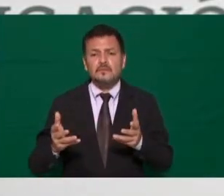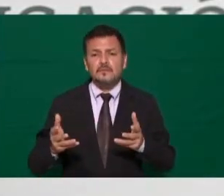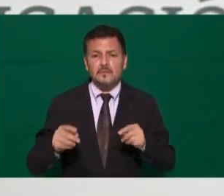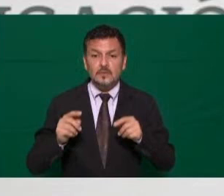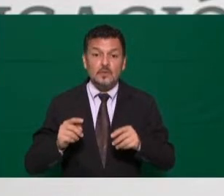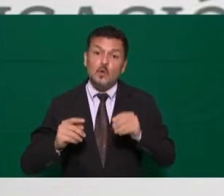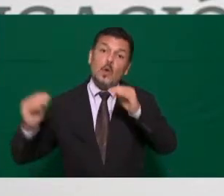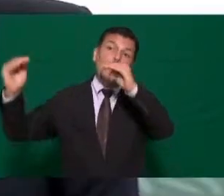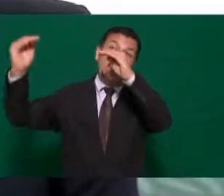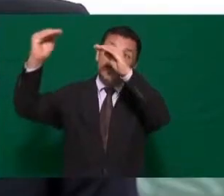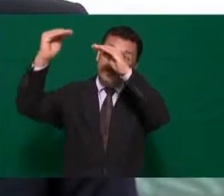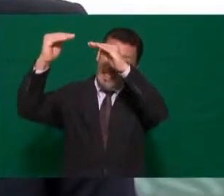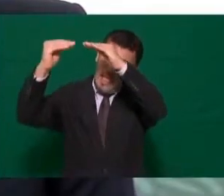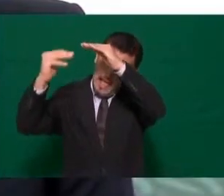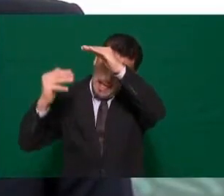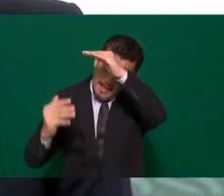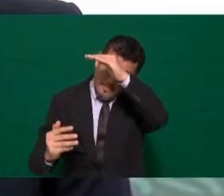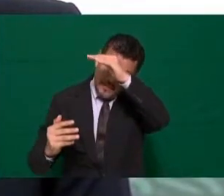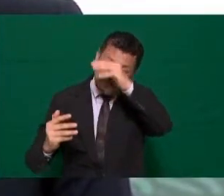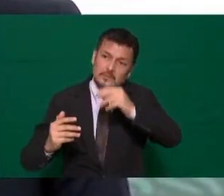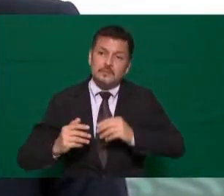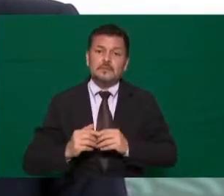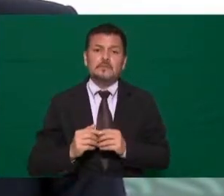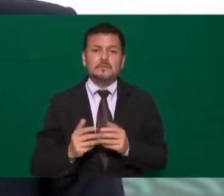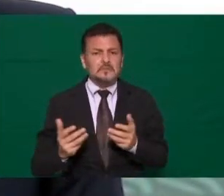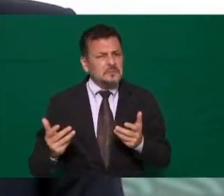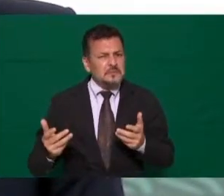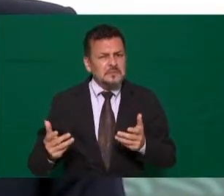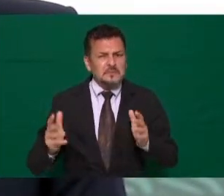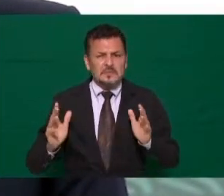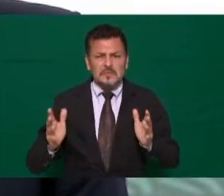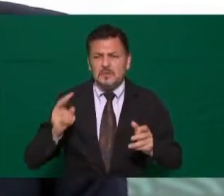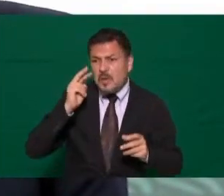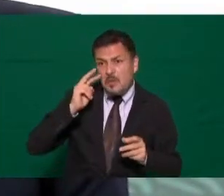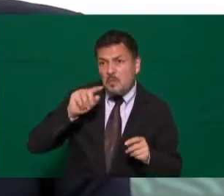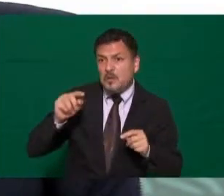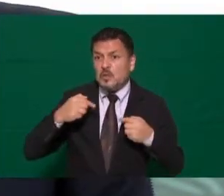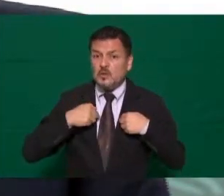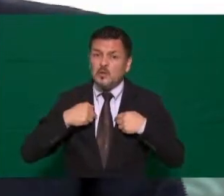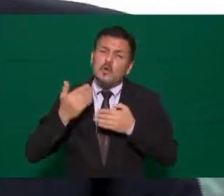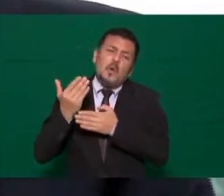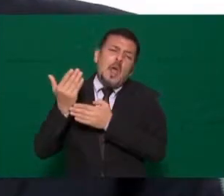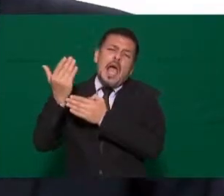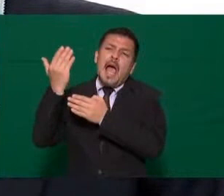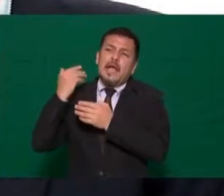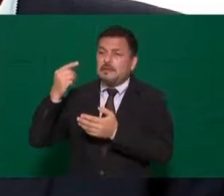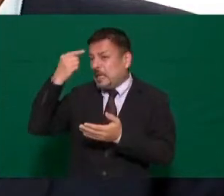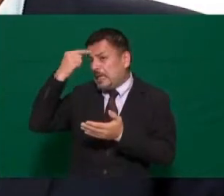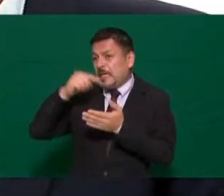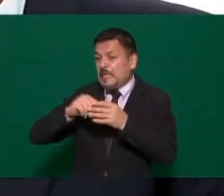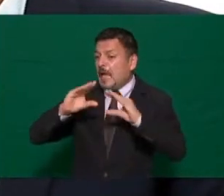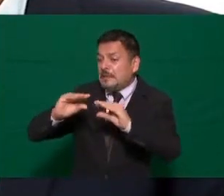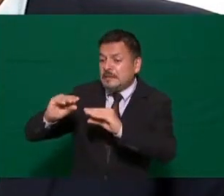de arriba para abajo. Así nos quisieron hacer creer